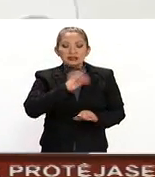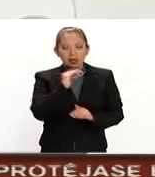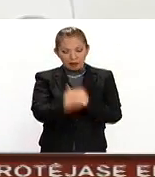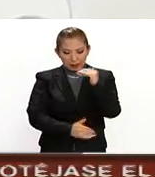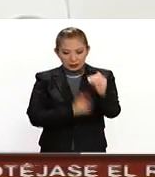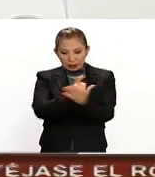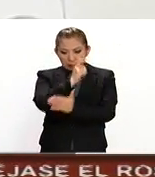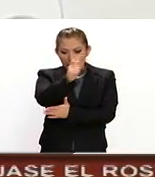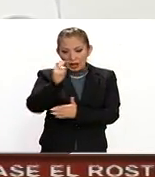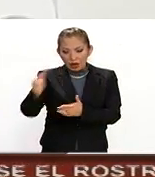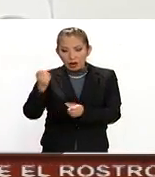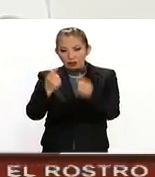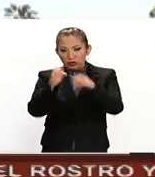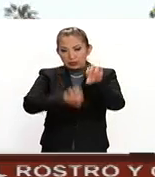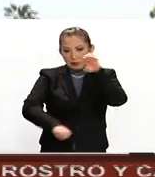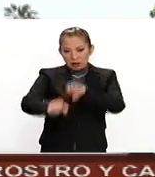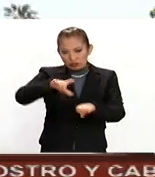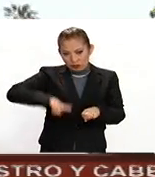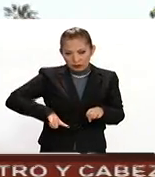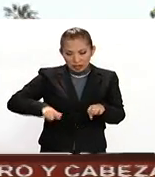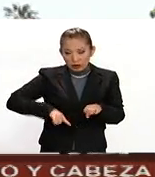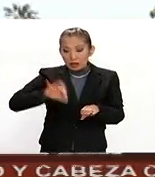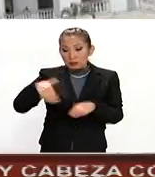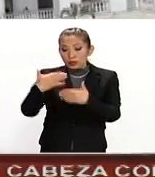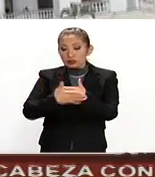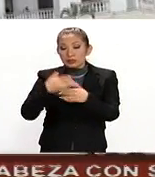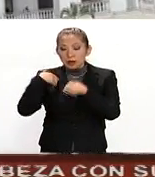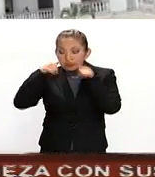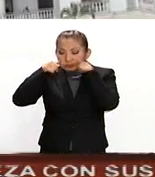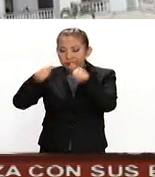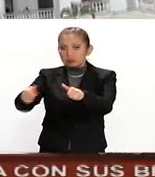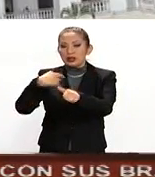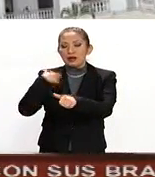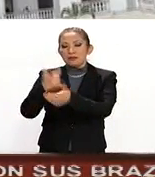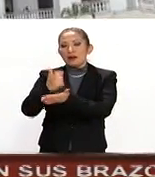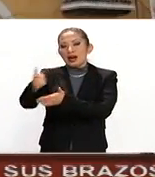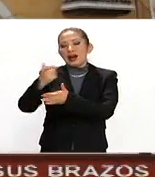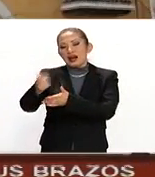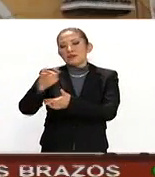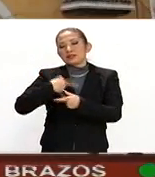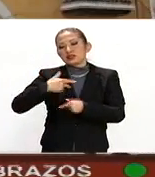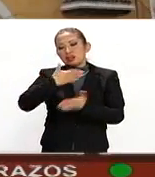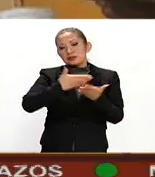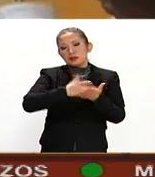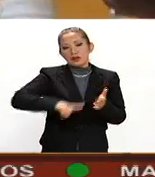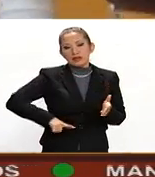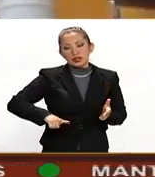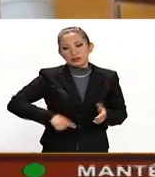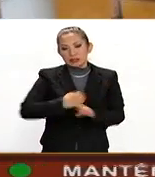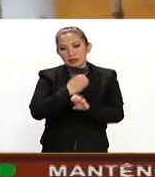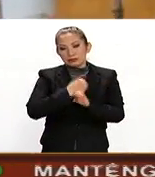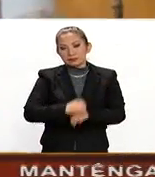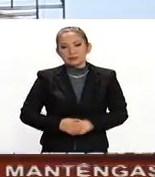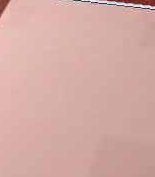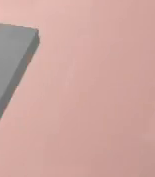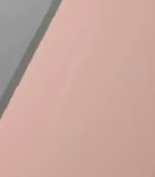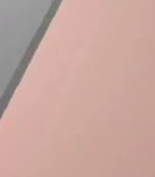avanzó en el pago a empleados de gobierno y el siguiente paso es pagar a proveedores del gobierno estatal.